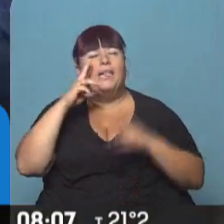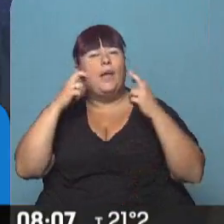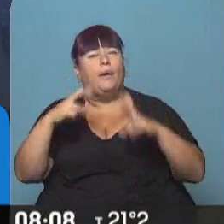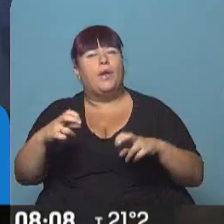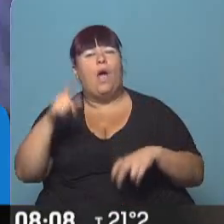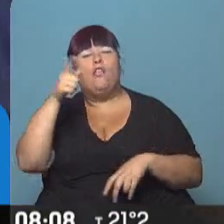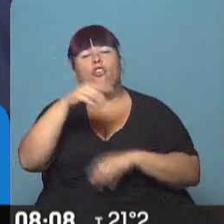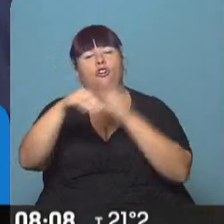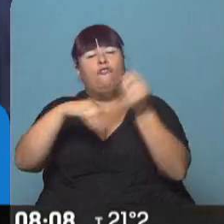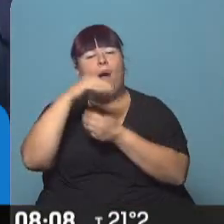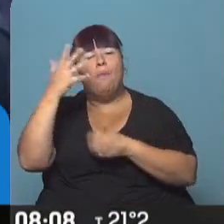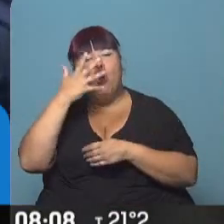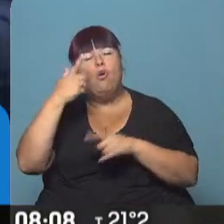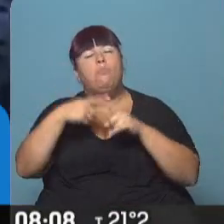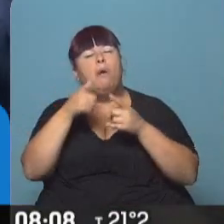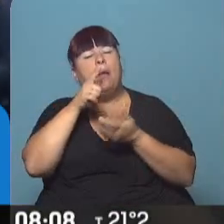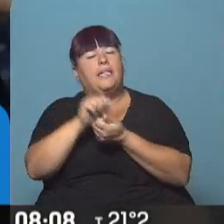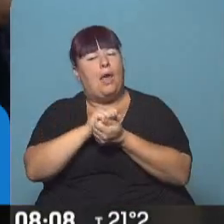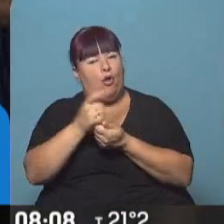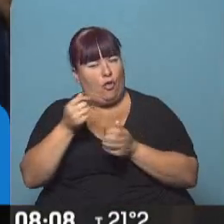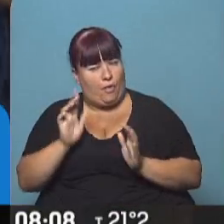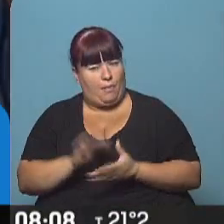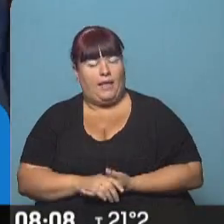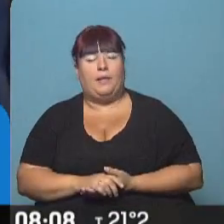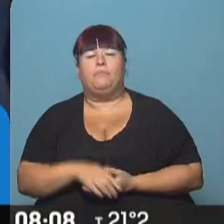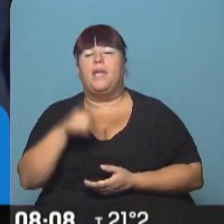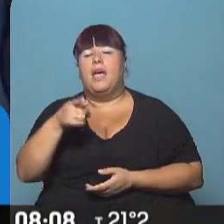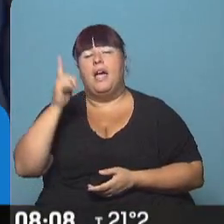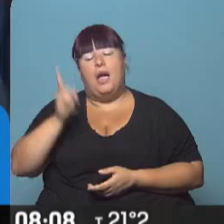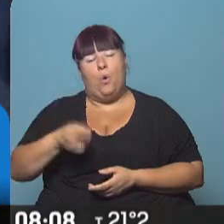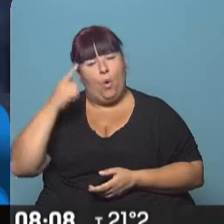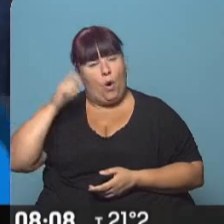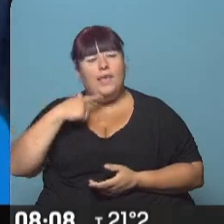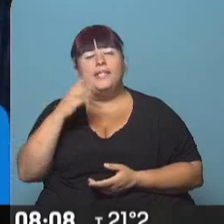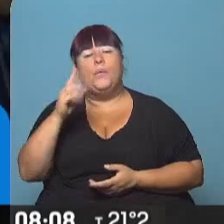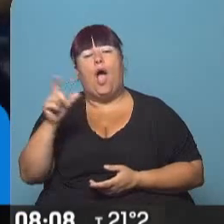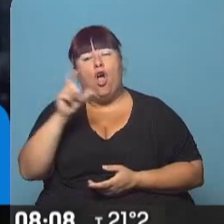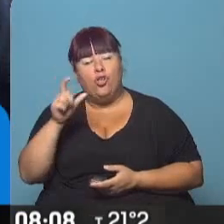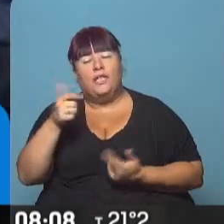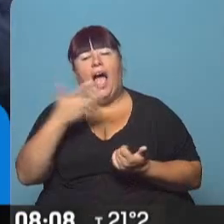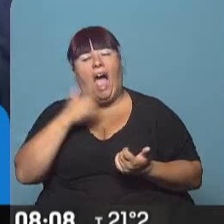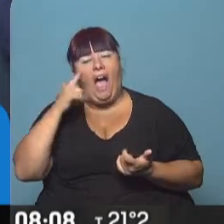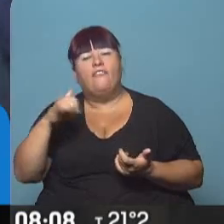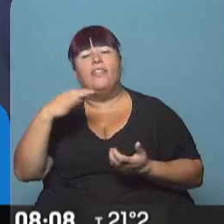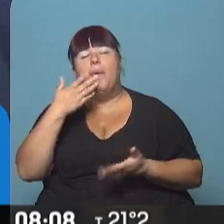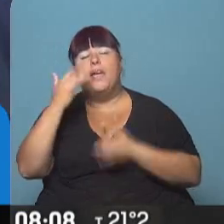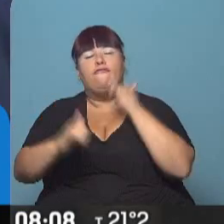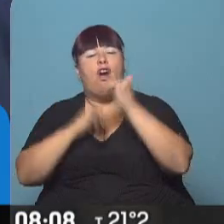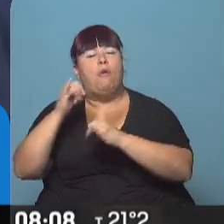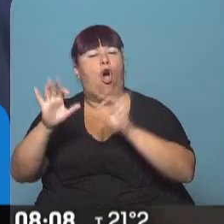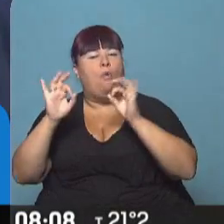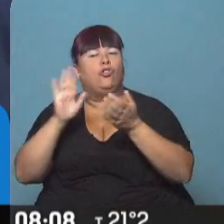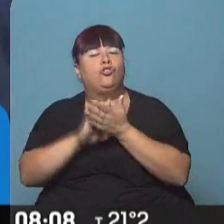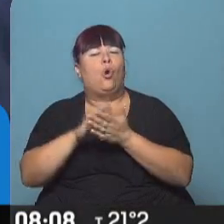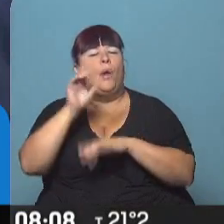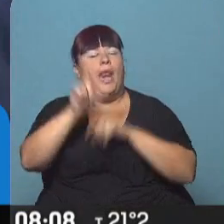los murcianos por presunto lavado de dinero la medida judicial habilita al banco central y a la afip a entregar toda la información de